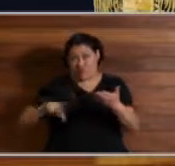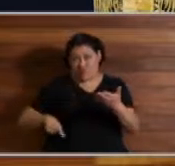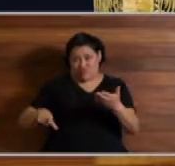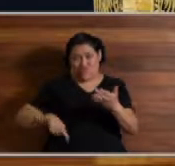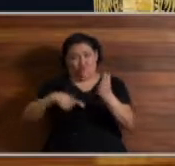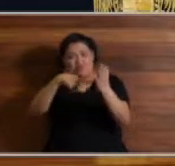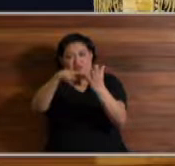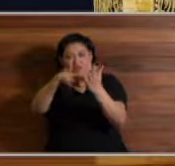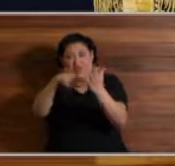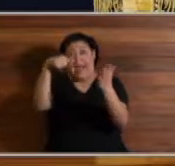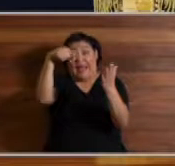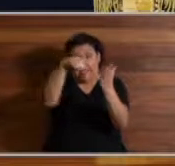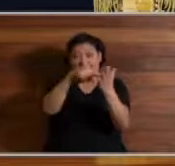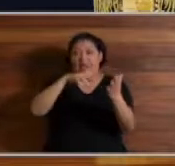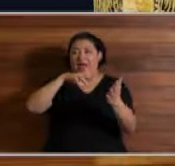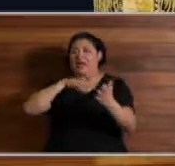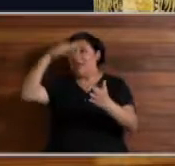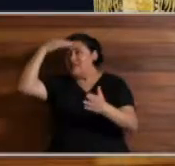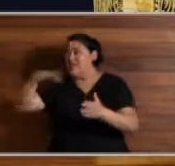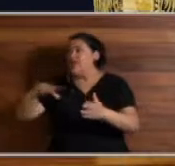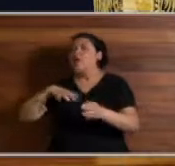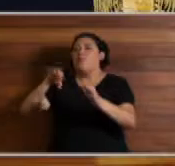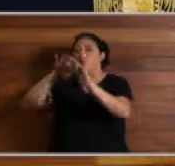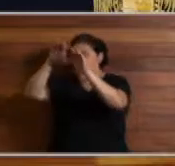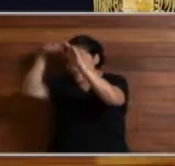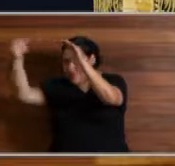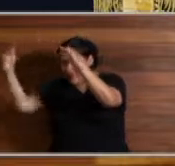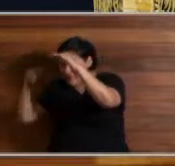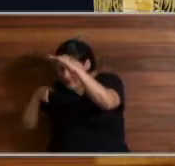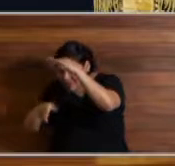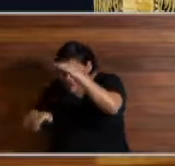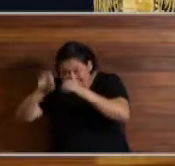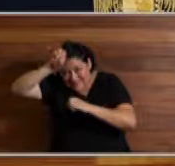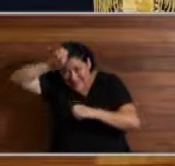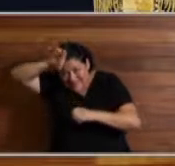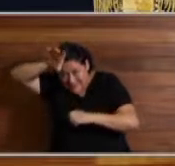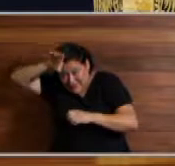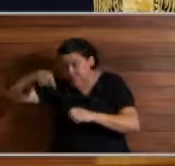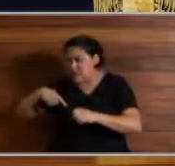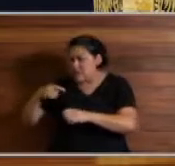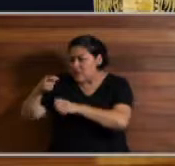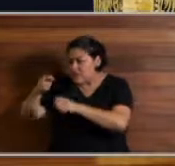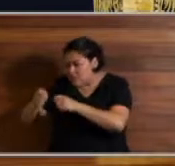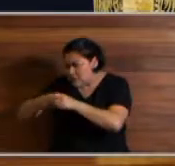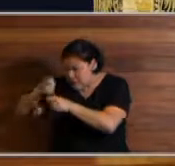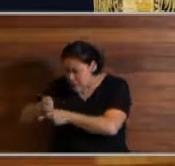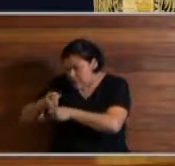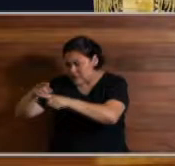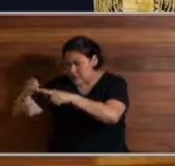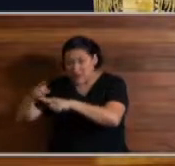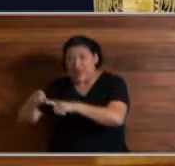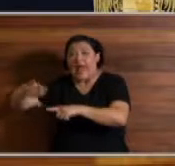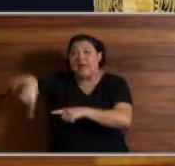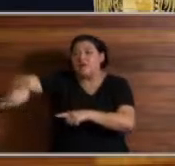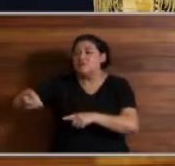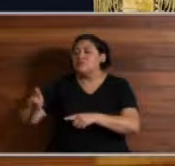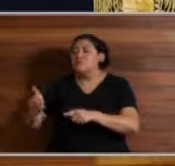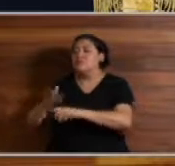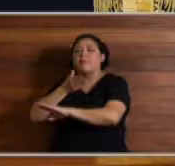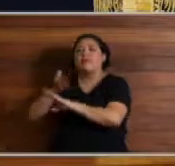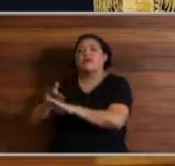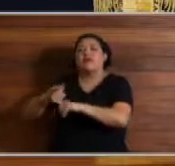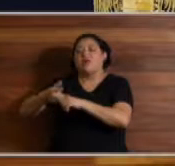los macroproyectos y las concesiones mineras, ya, principalmente en violación de los derechos de los pueblos. Muy bien.